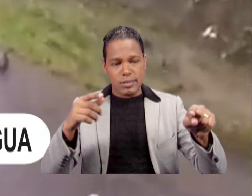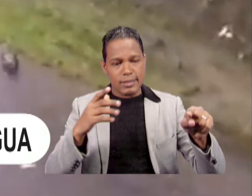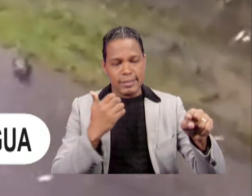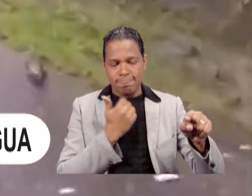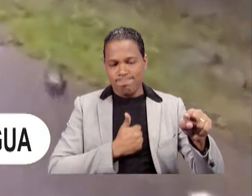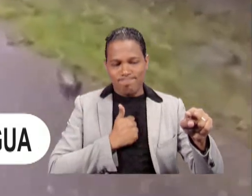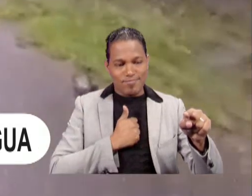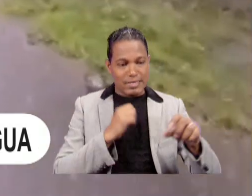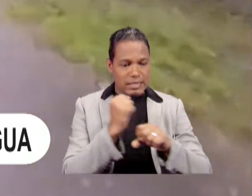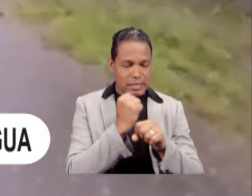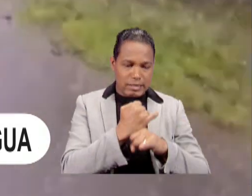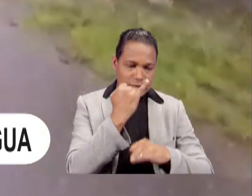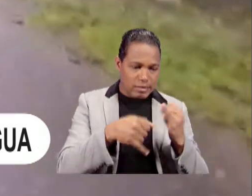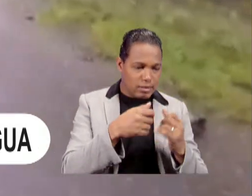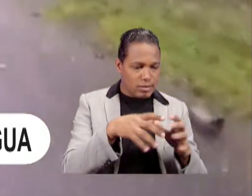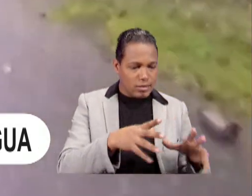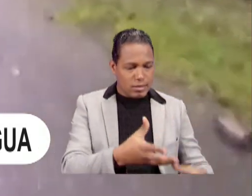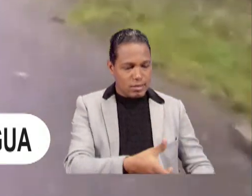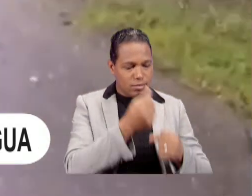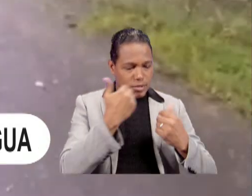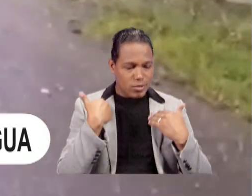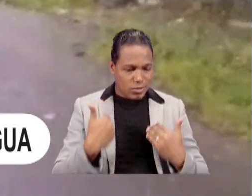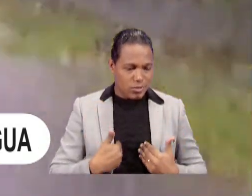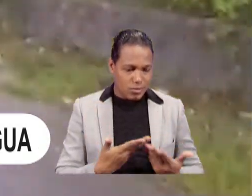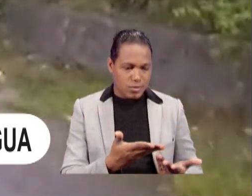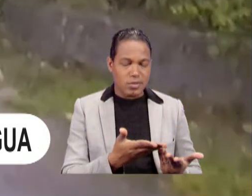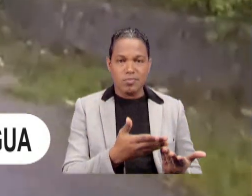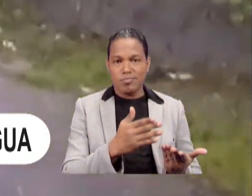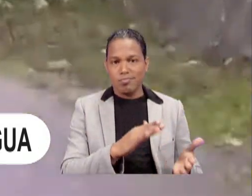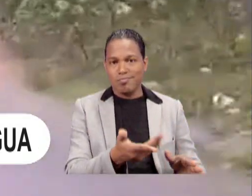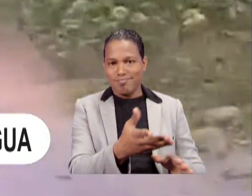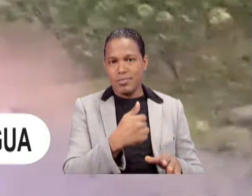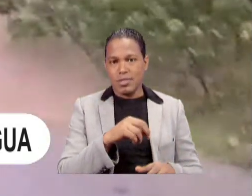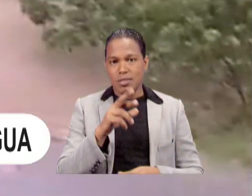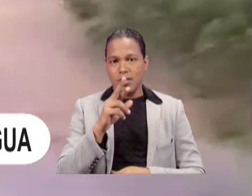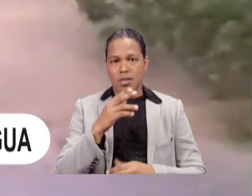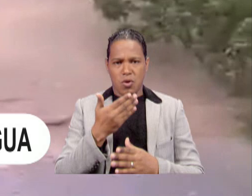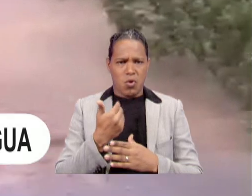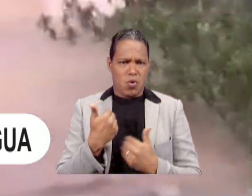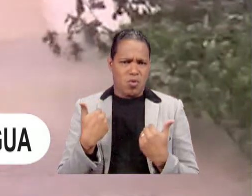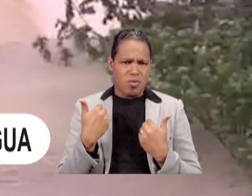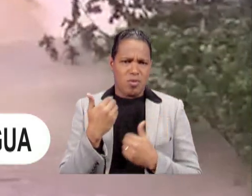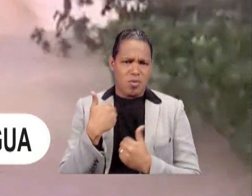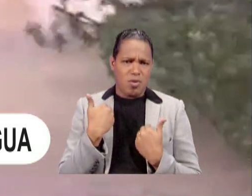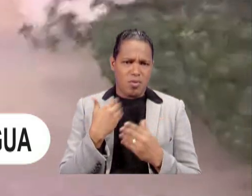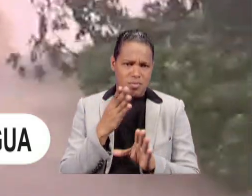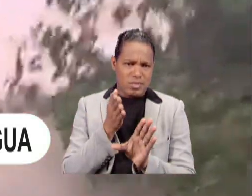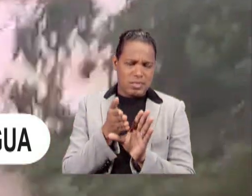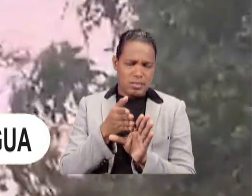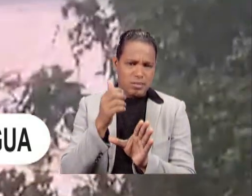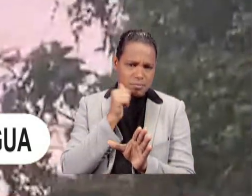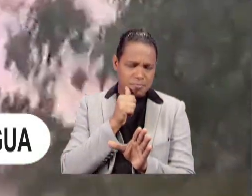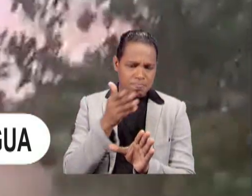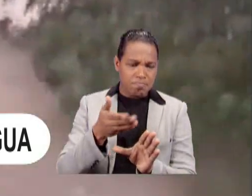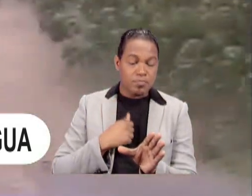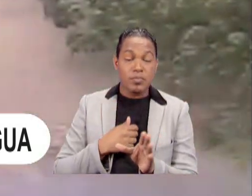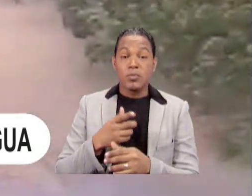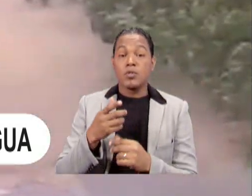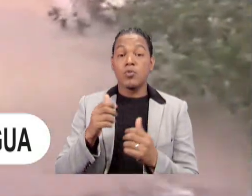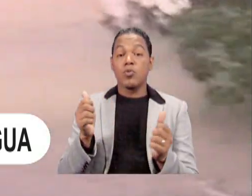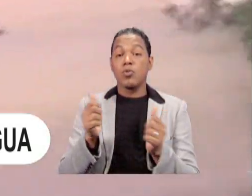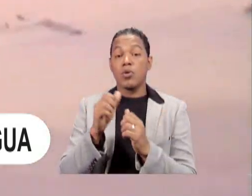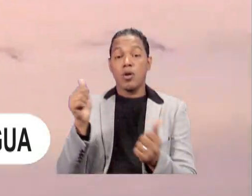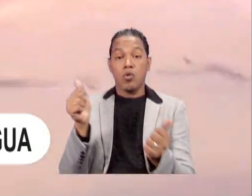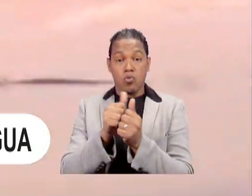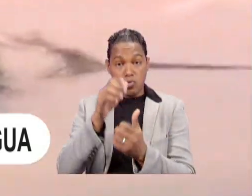el trabajo culminó con el rescate del cuerpo de la joven psicóloga. La víctima, al momento del siniestro, viajaba junto a su